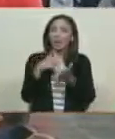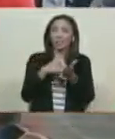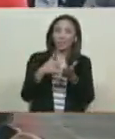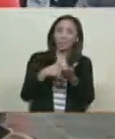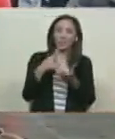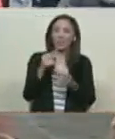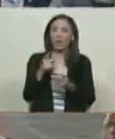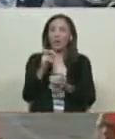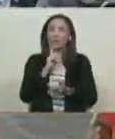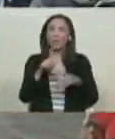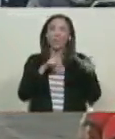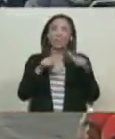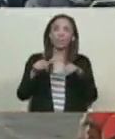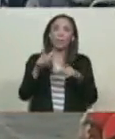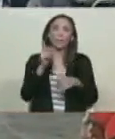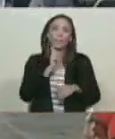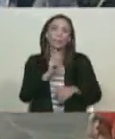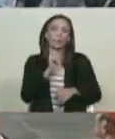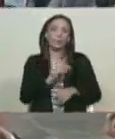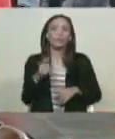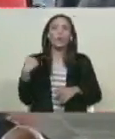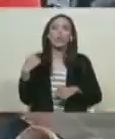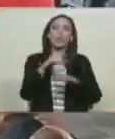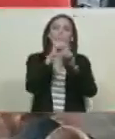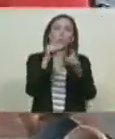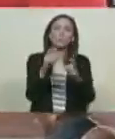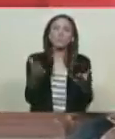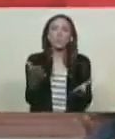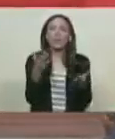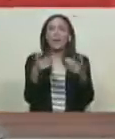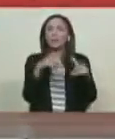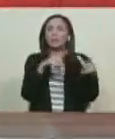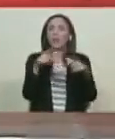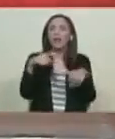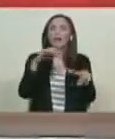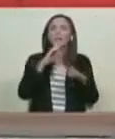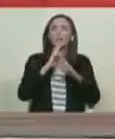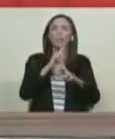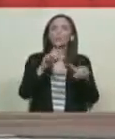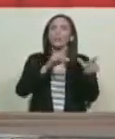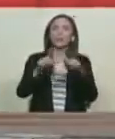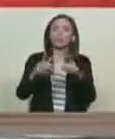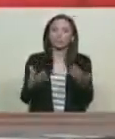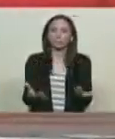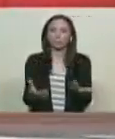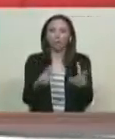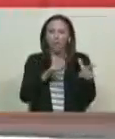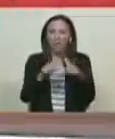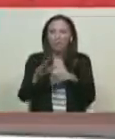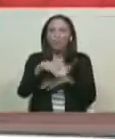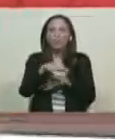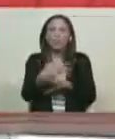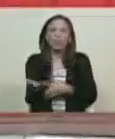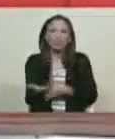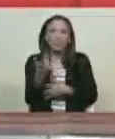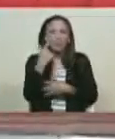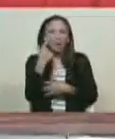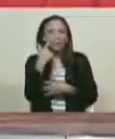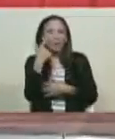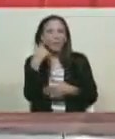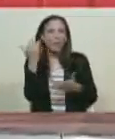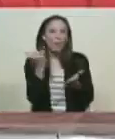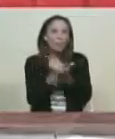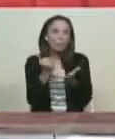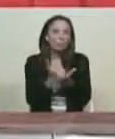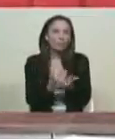No, eso está listo. A veces uno pregunta algo. No, eso está listo, presidente. ¿Está listo? ¿Dónde está listo? ¿Dónde está